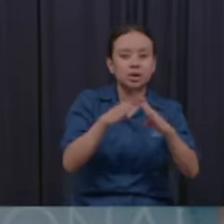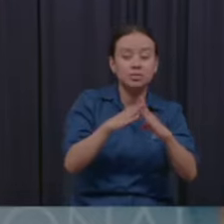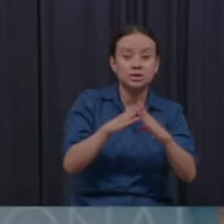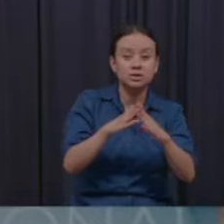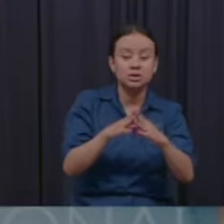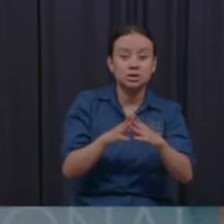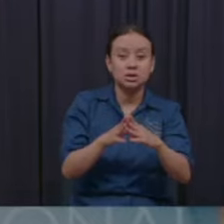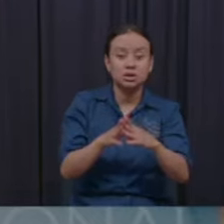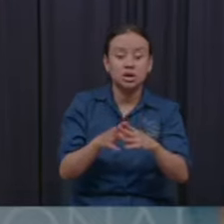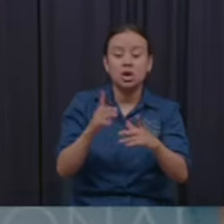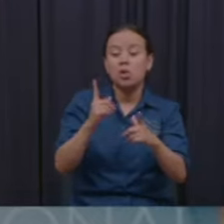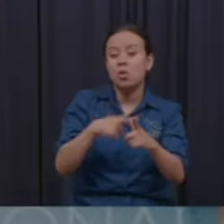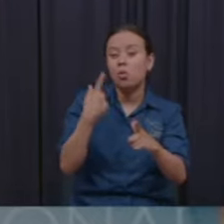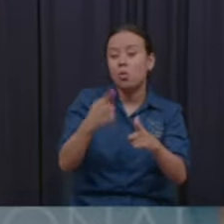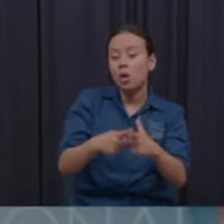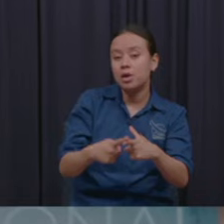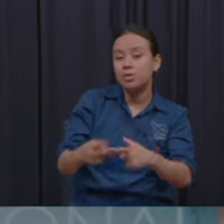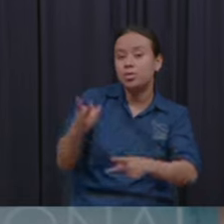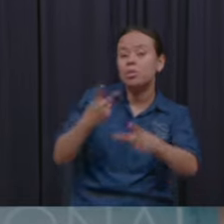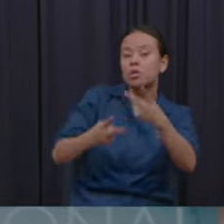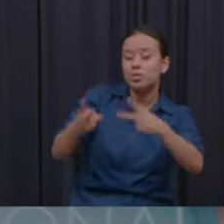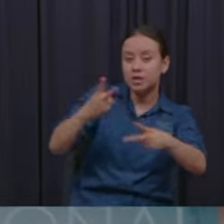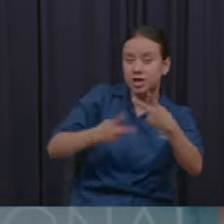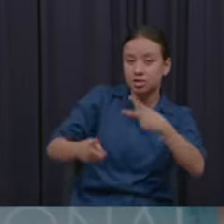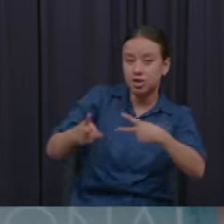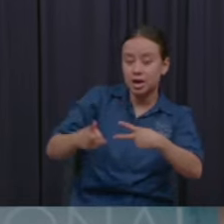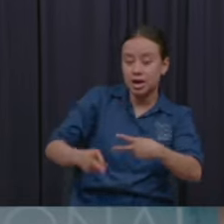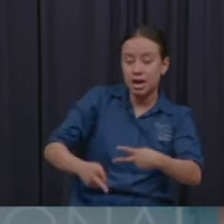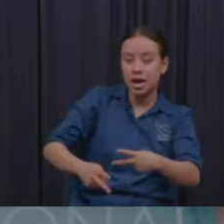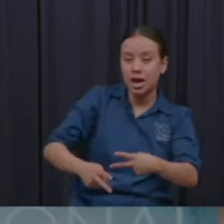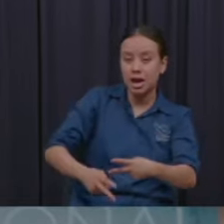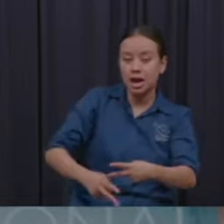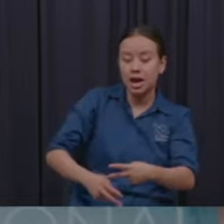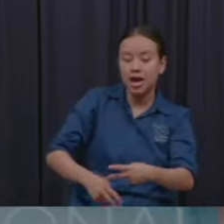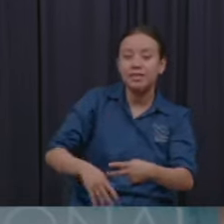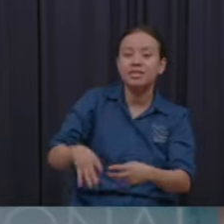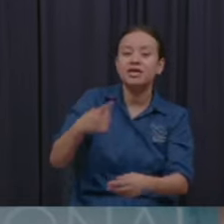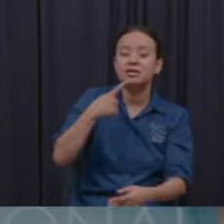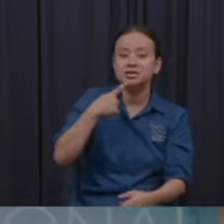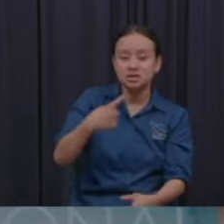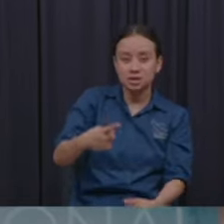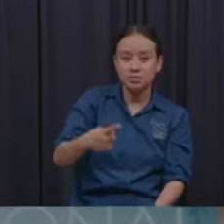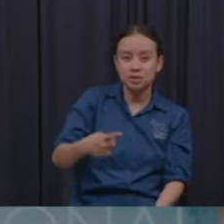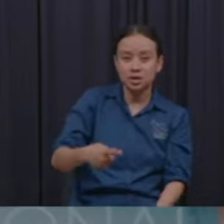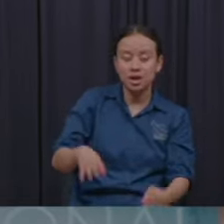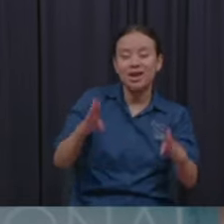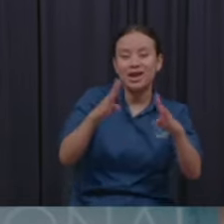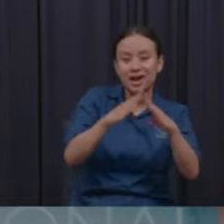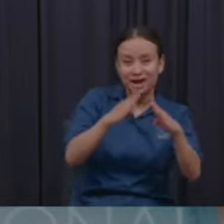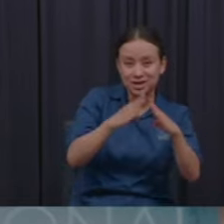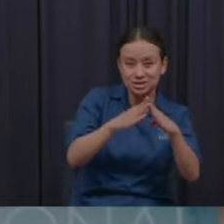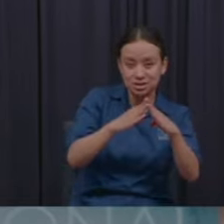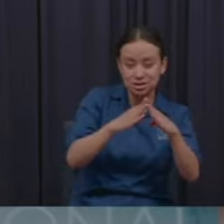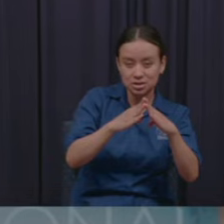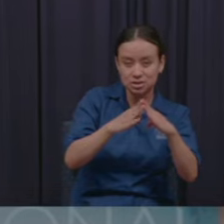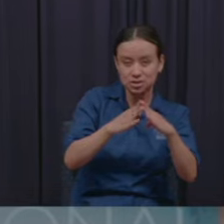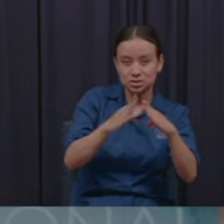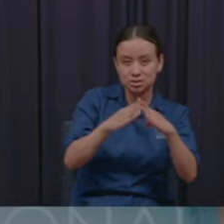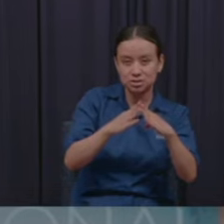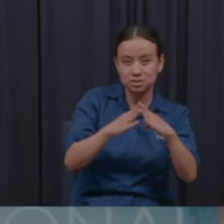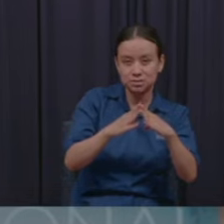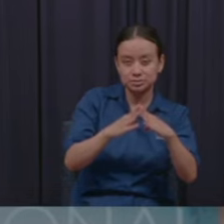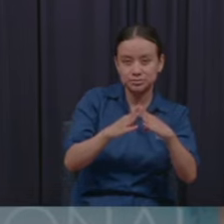regresaron a contarme el asunto, habían hallado que en la casa de creyentes,